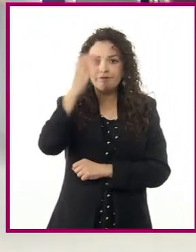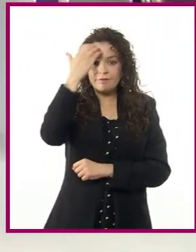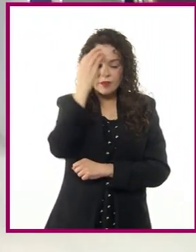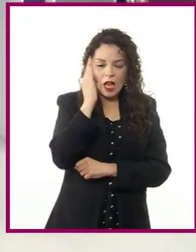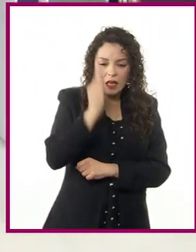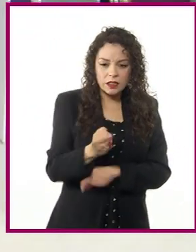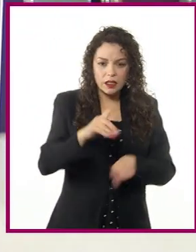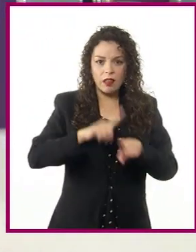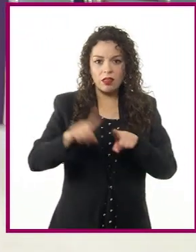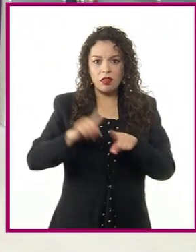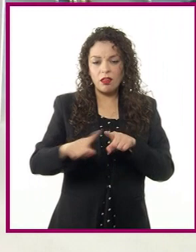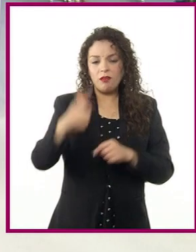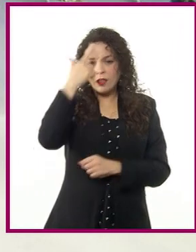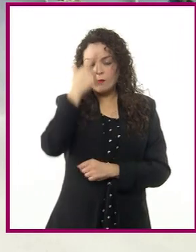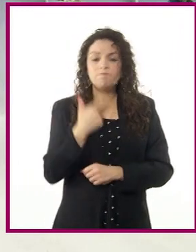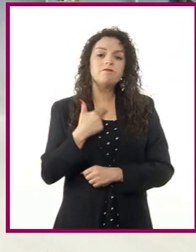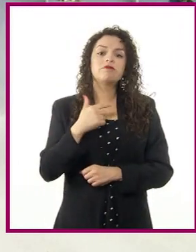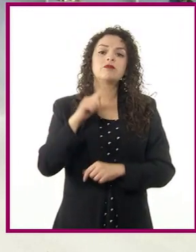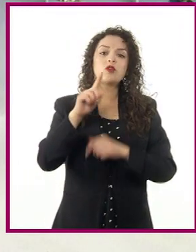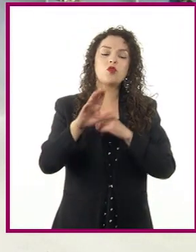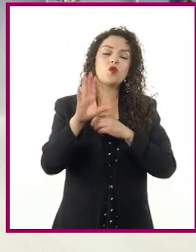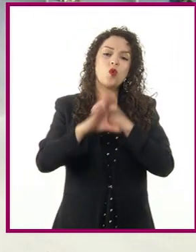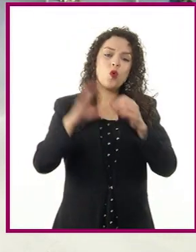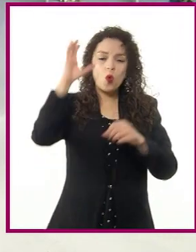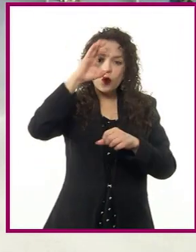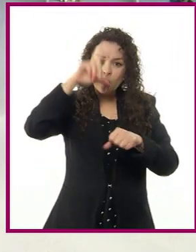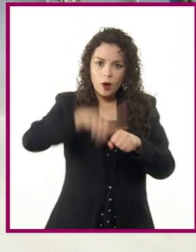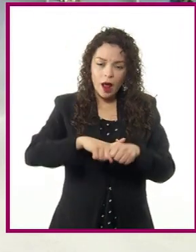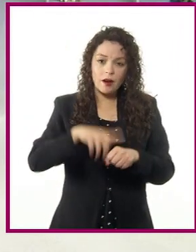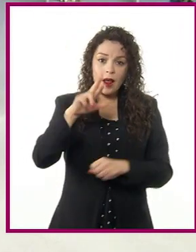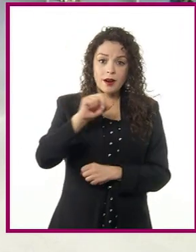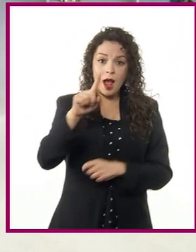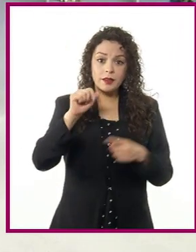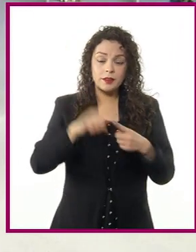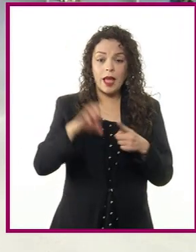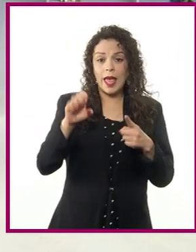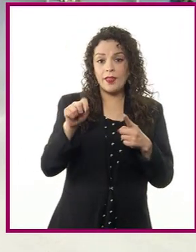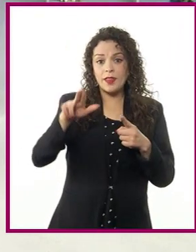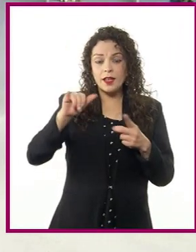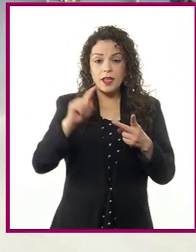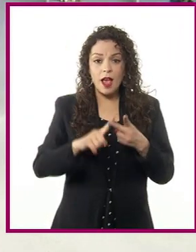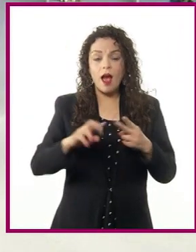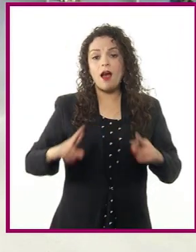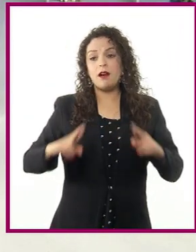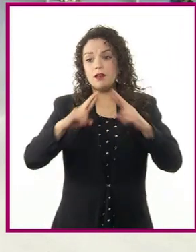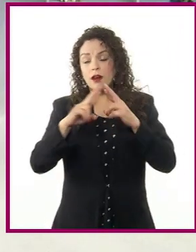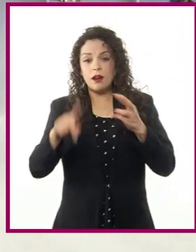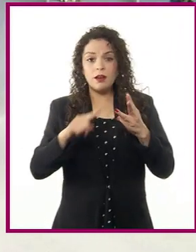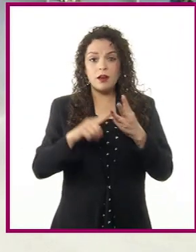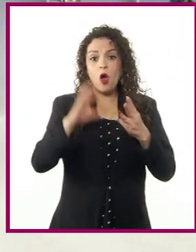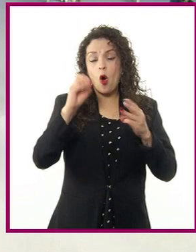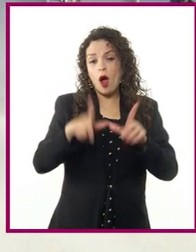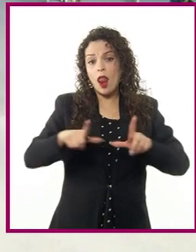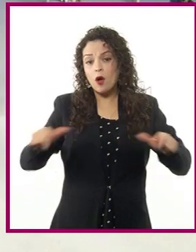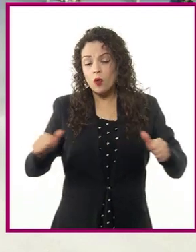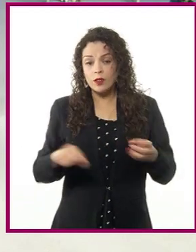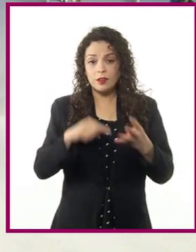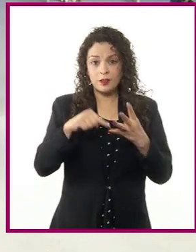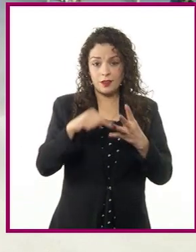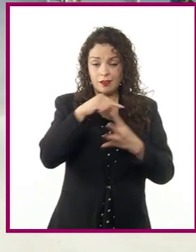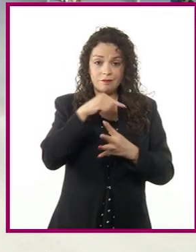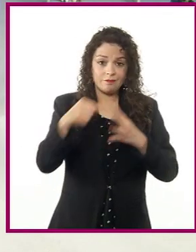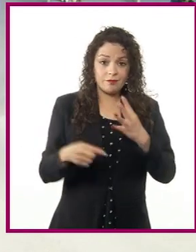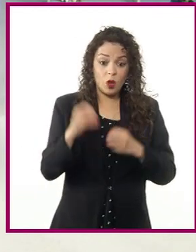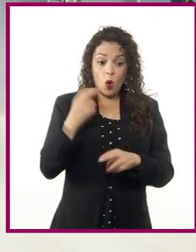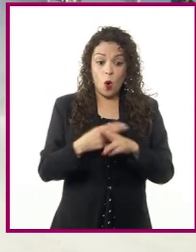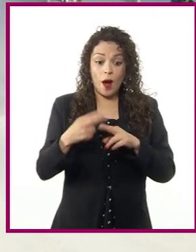las diferencias culturales, tanto las de índole racial o étnico como las religiosas o lingüísticas, e incluso